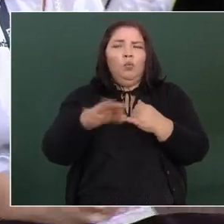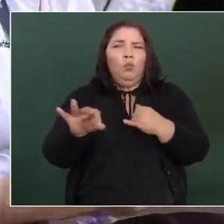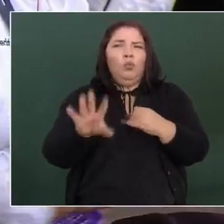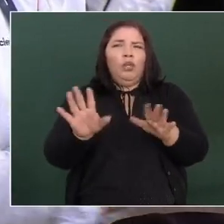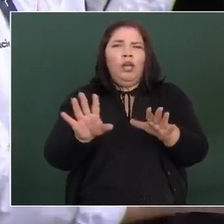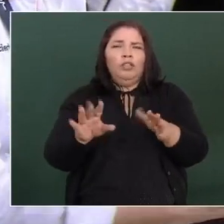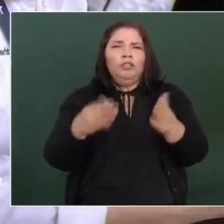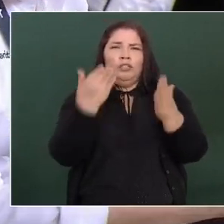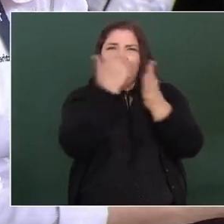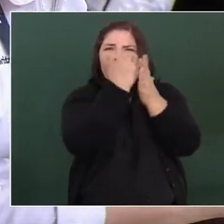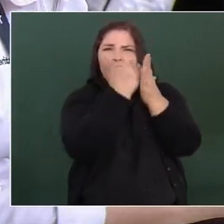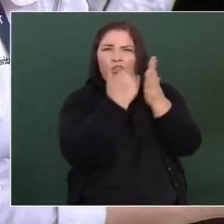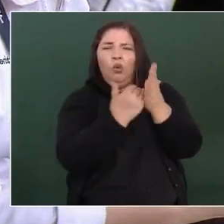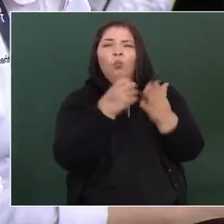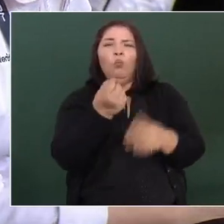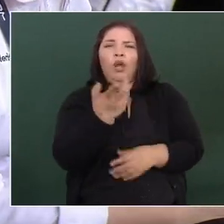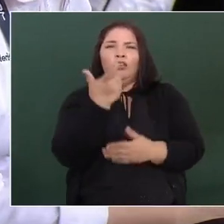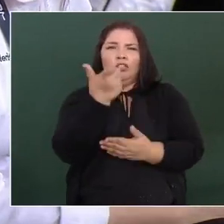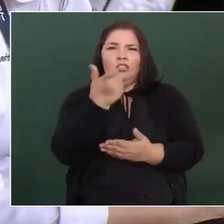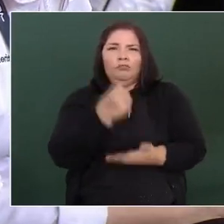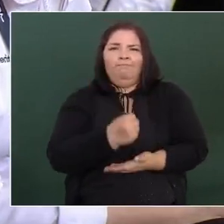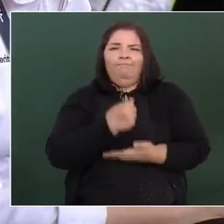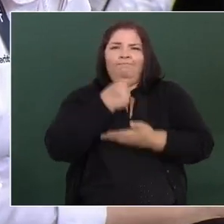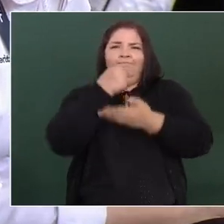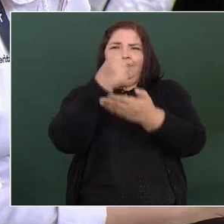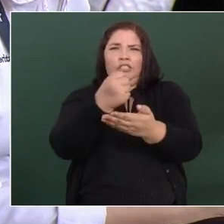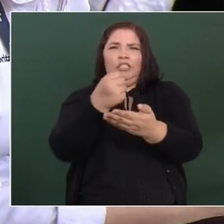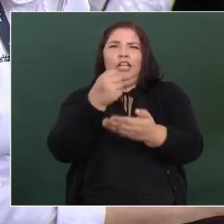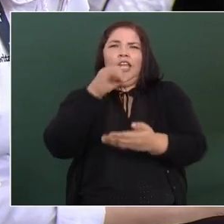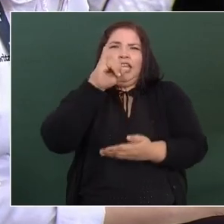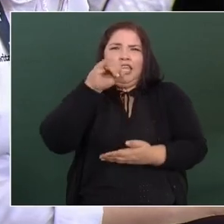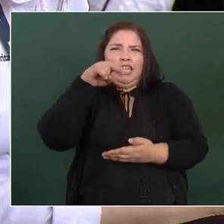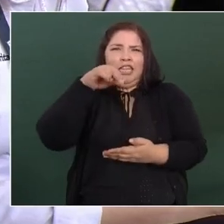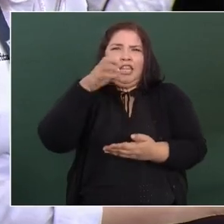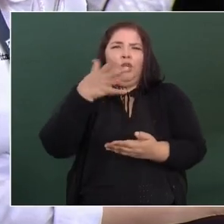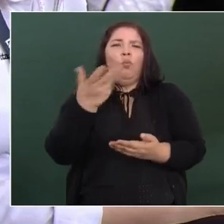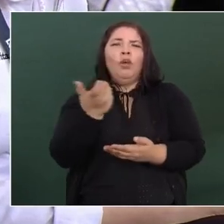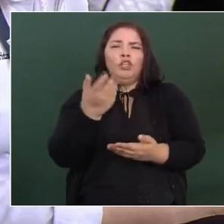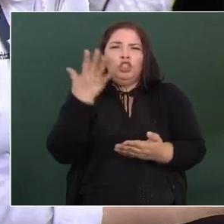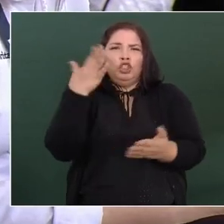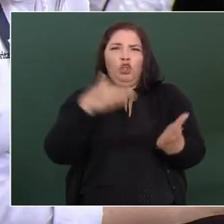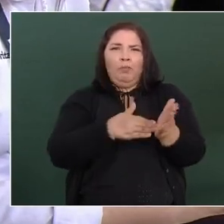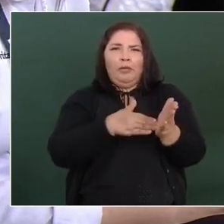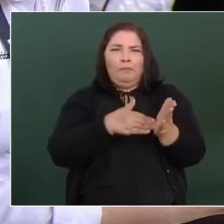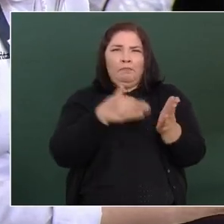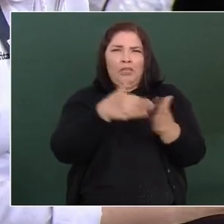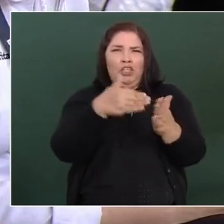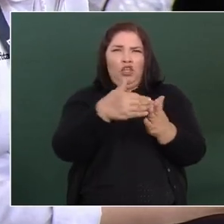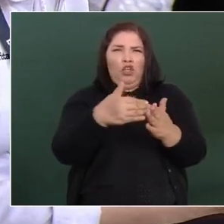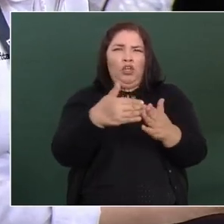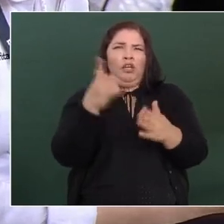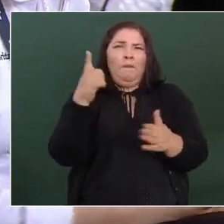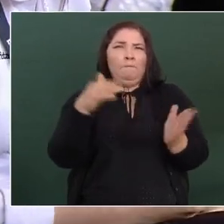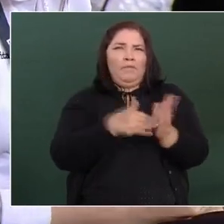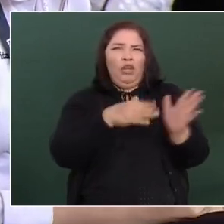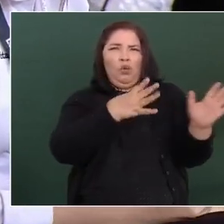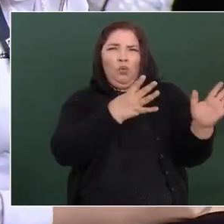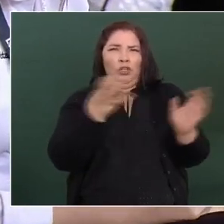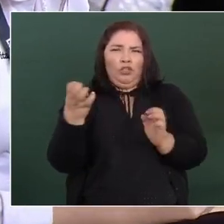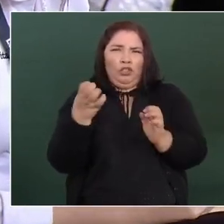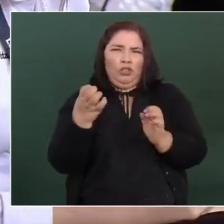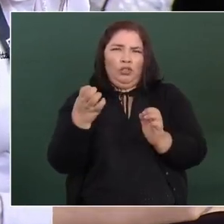un recorte presupuestal a este instituto, son 5,000 millones de pesos, 1,400 los que